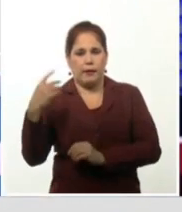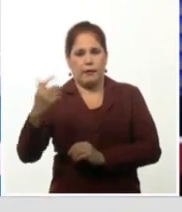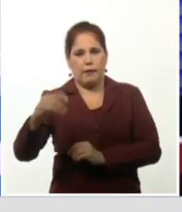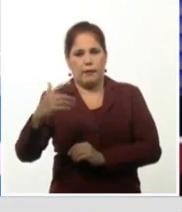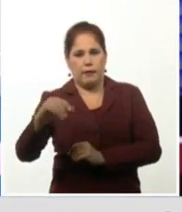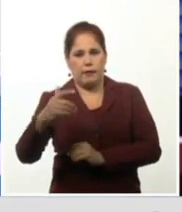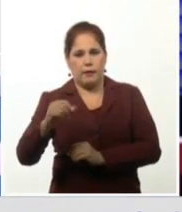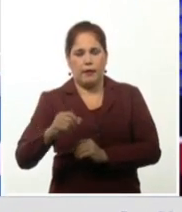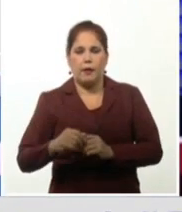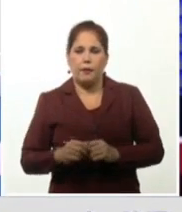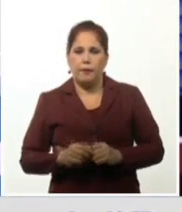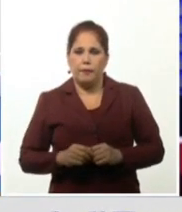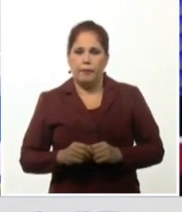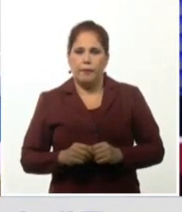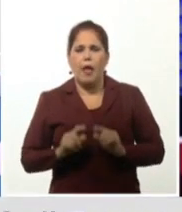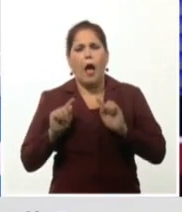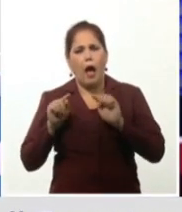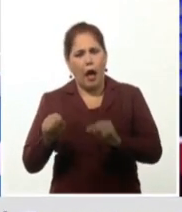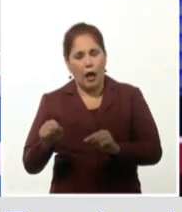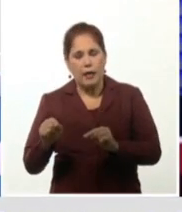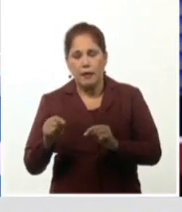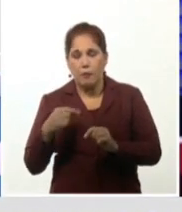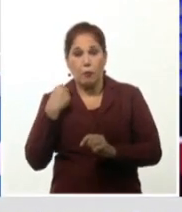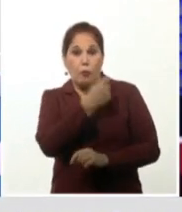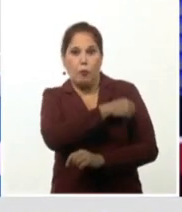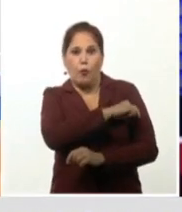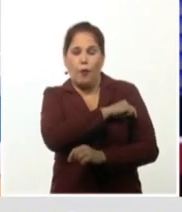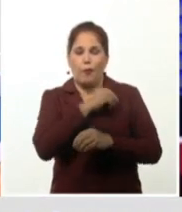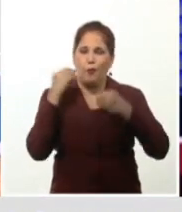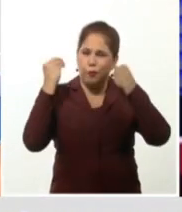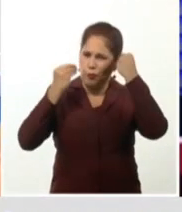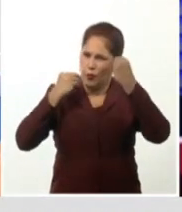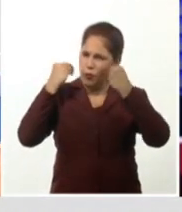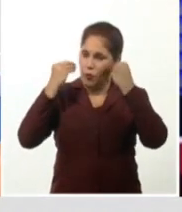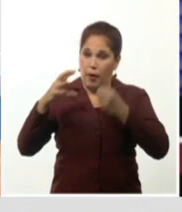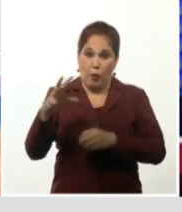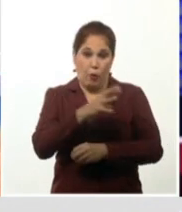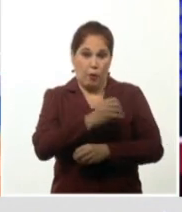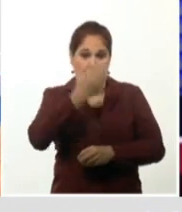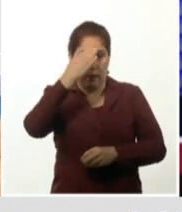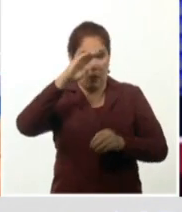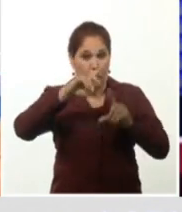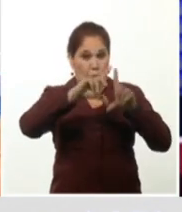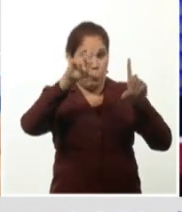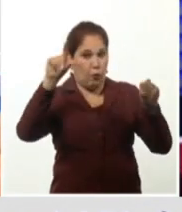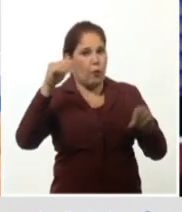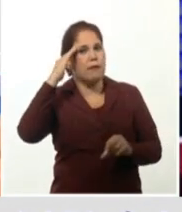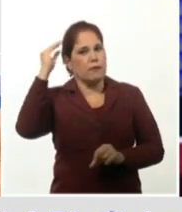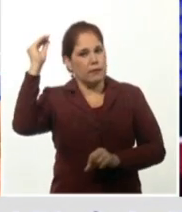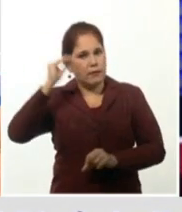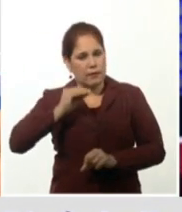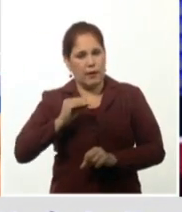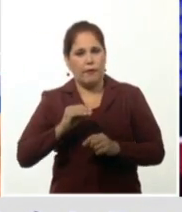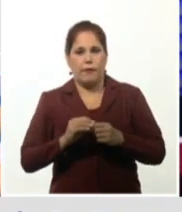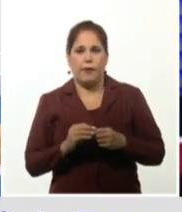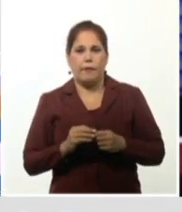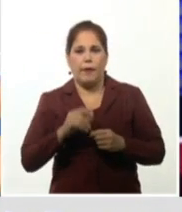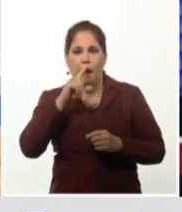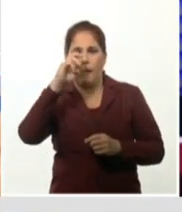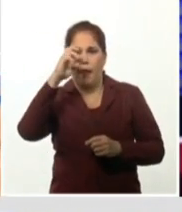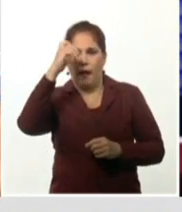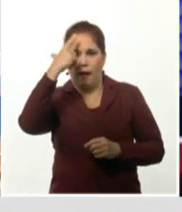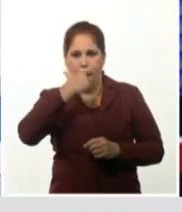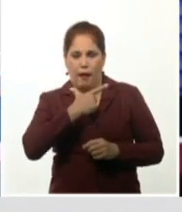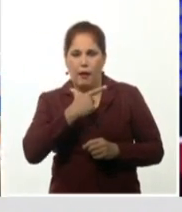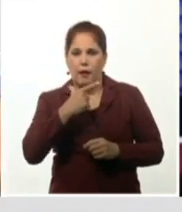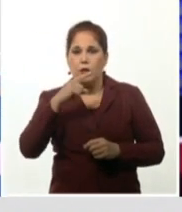clínicos? Existe una amplia expectativa, ya casi toda la población cubana conoce al candidato vacunal Abdala,